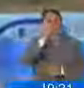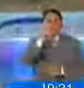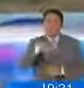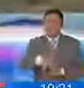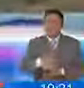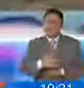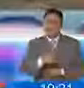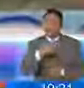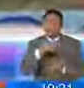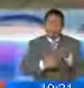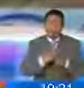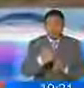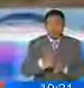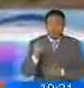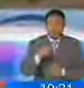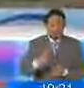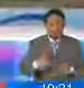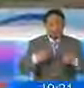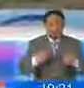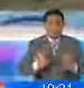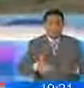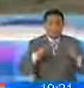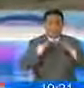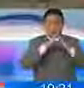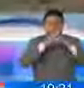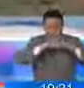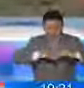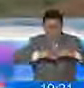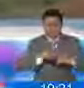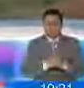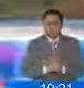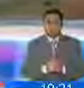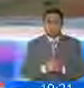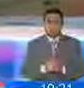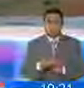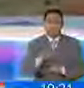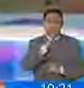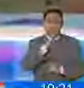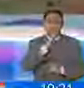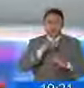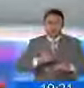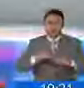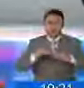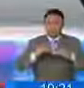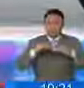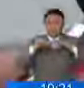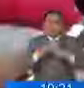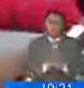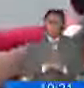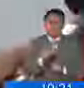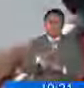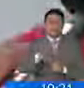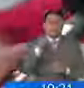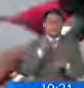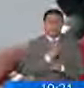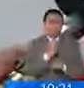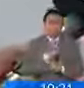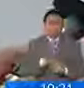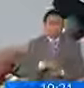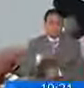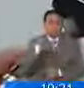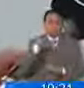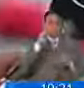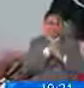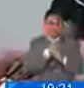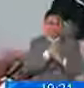mismas necesidades, las casas se nos han caído, y el agua sigue, sube y sube. Es un peligro porque aquí a partir de las 7 de la noche no puede andar